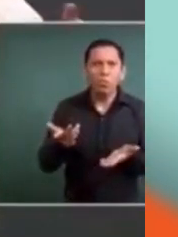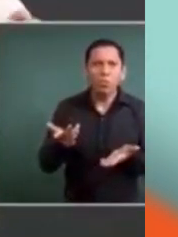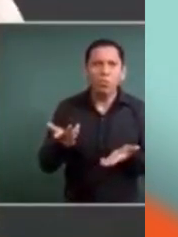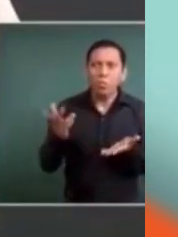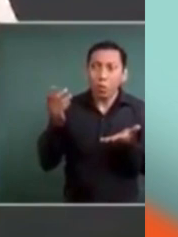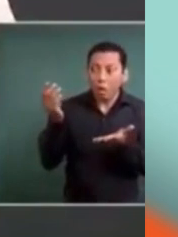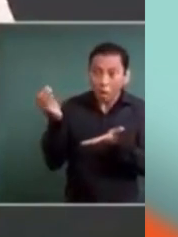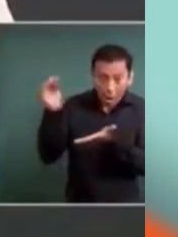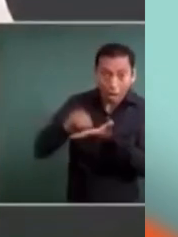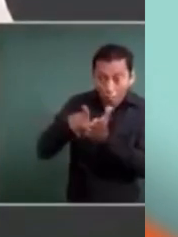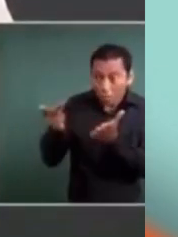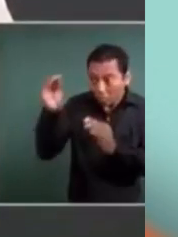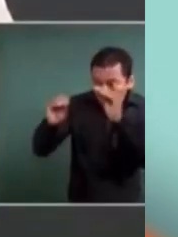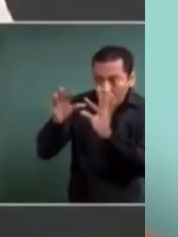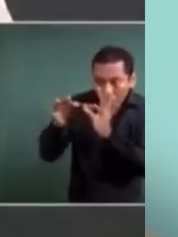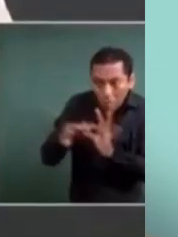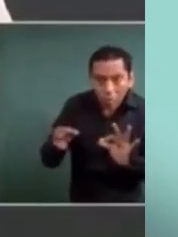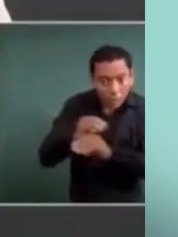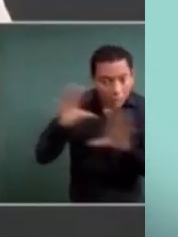la explicación.